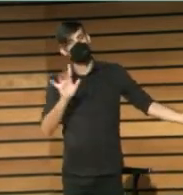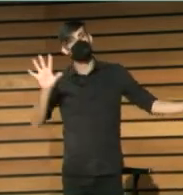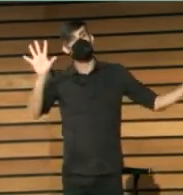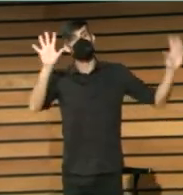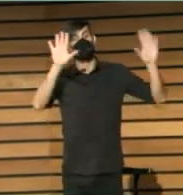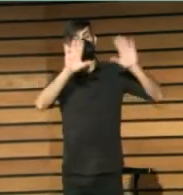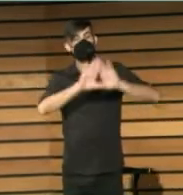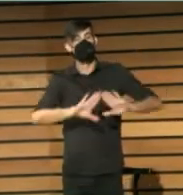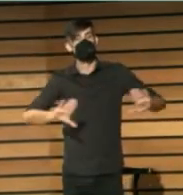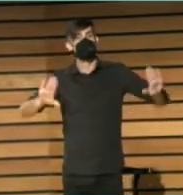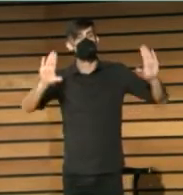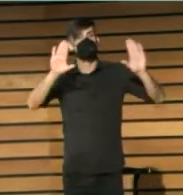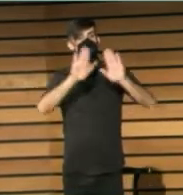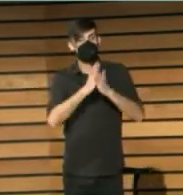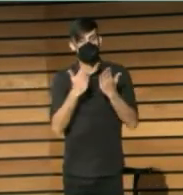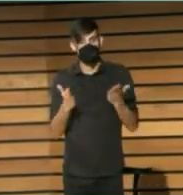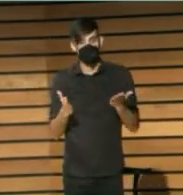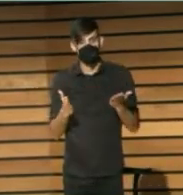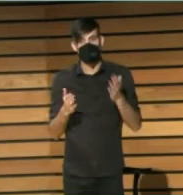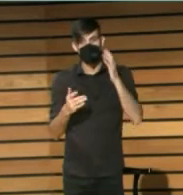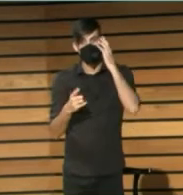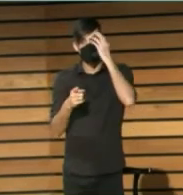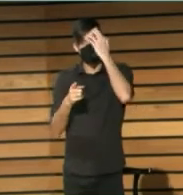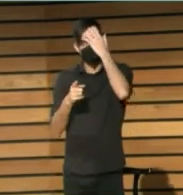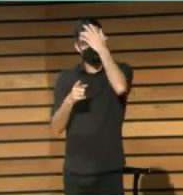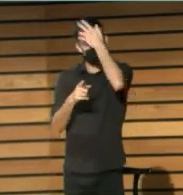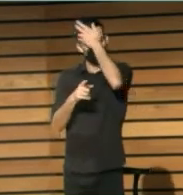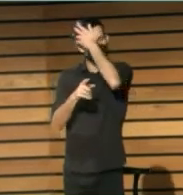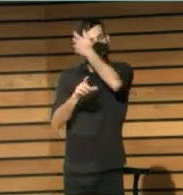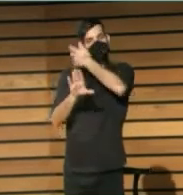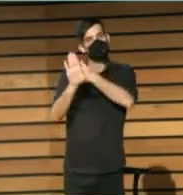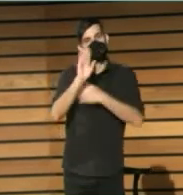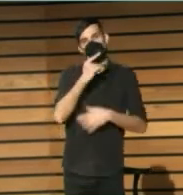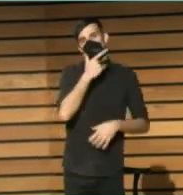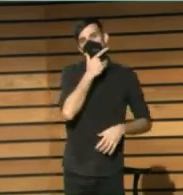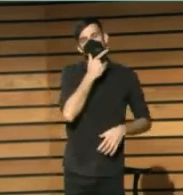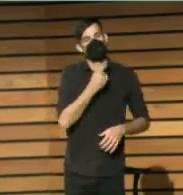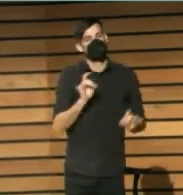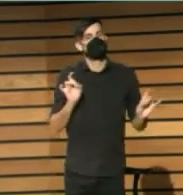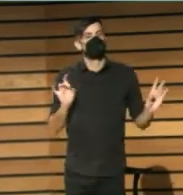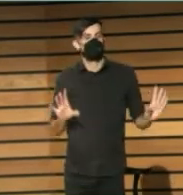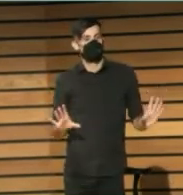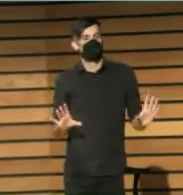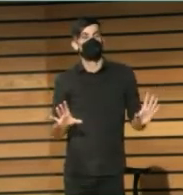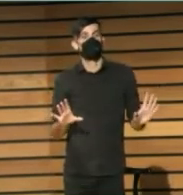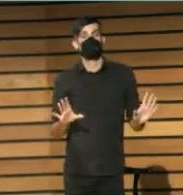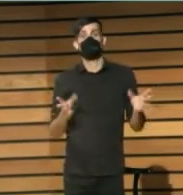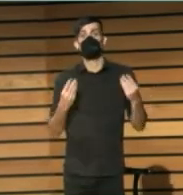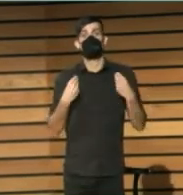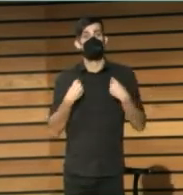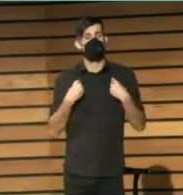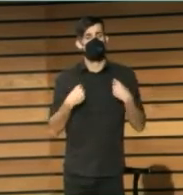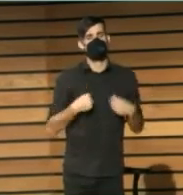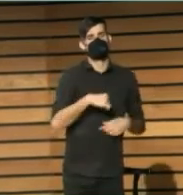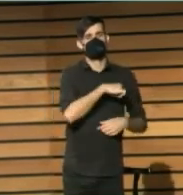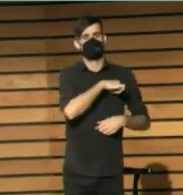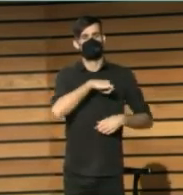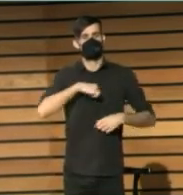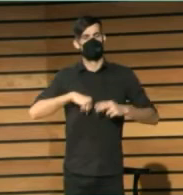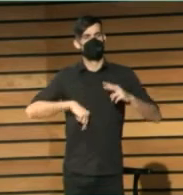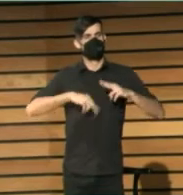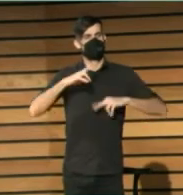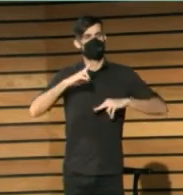letras. Eso lo entendí muy pronto. Vi que la vida la escribían las personas. Aunque no supieran ni